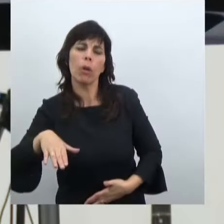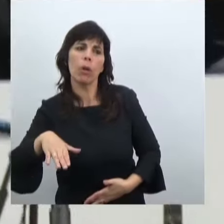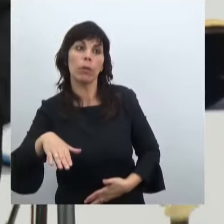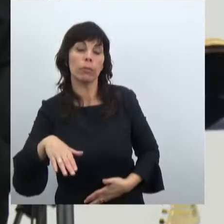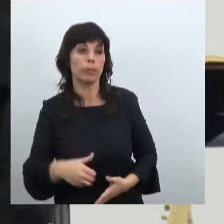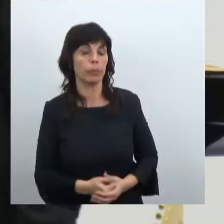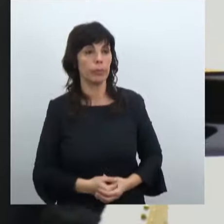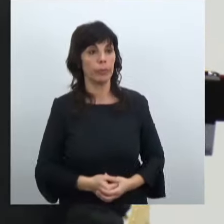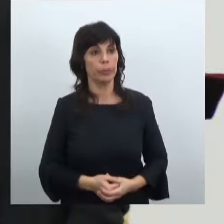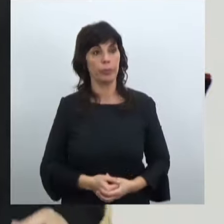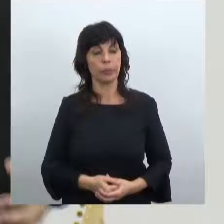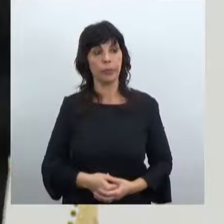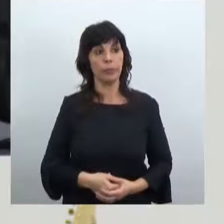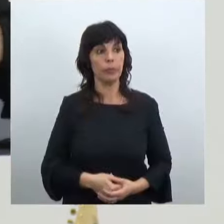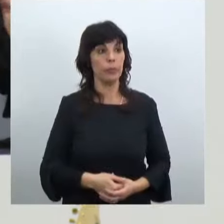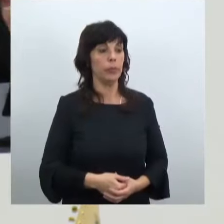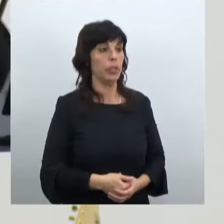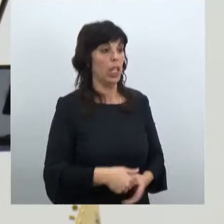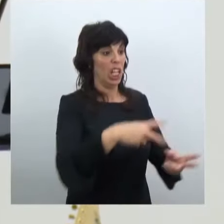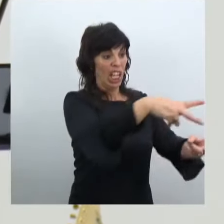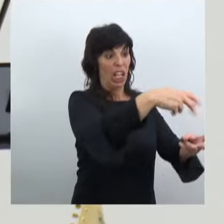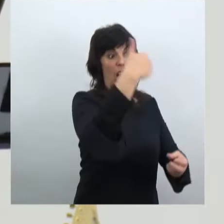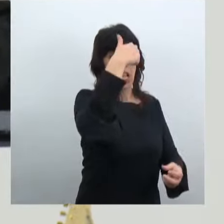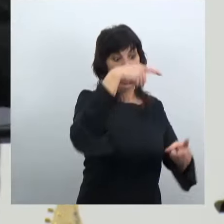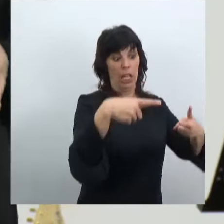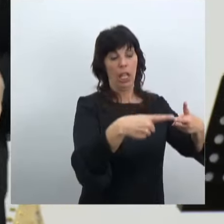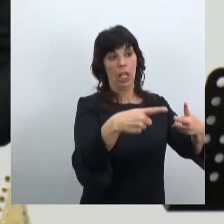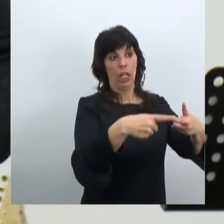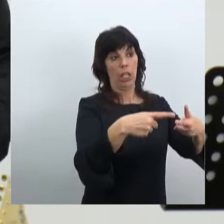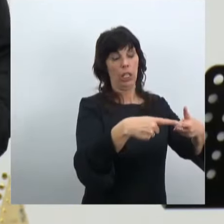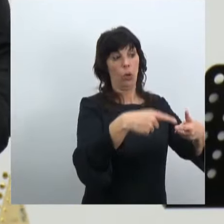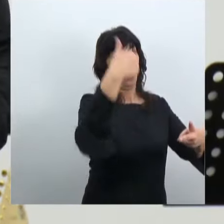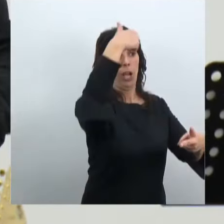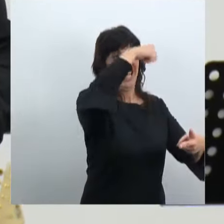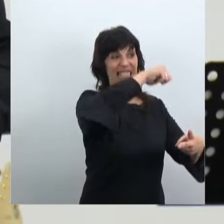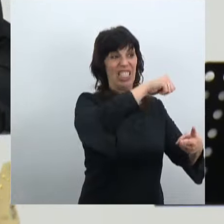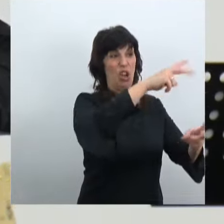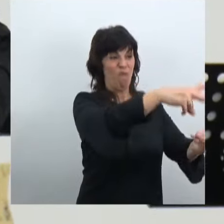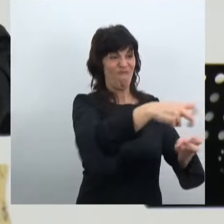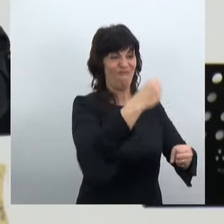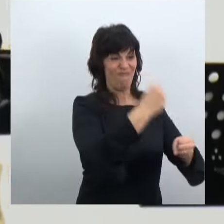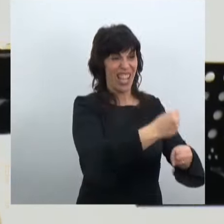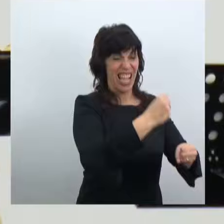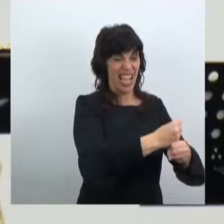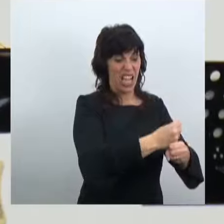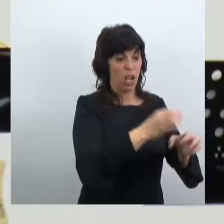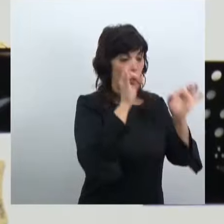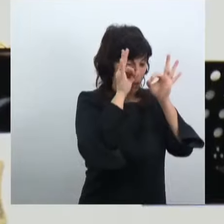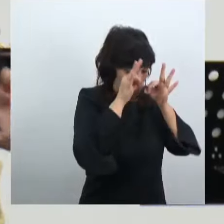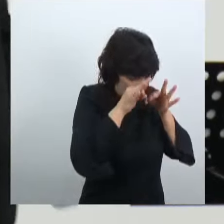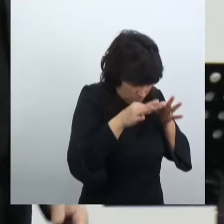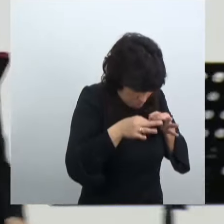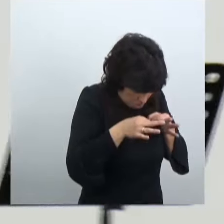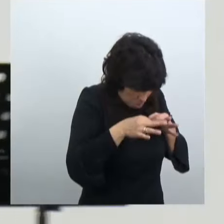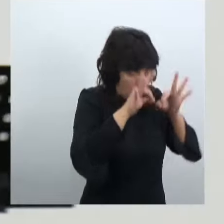Este hombre, que no era religioso, no conocía ni este versículo, porque él miró hacia el suelo. Dice la Biblia que no alzó